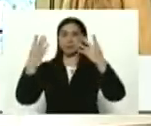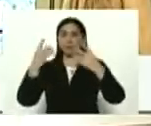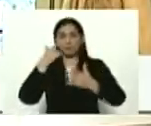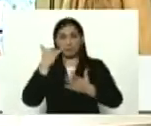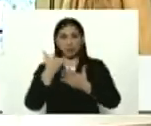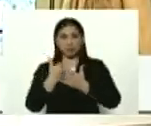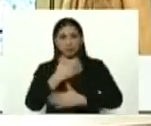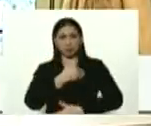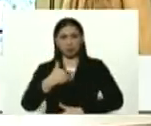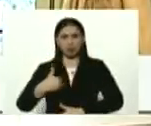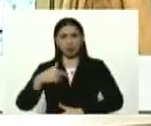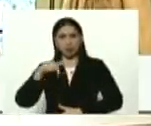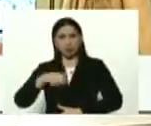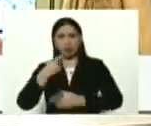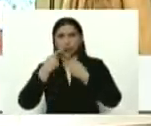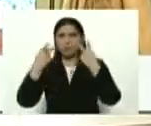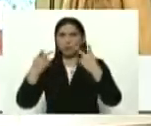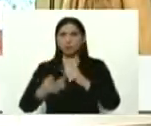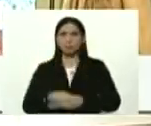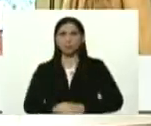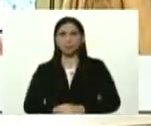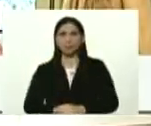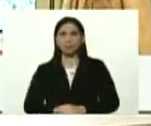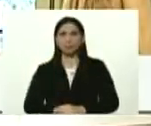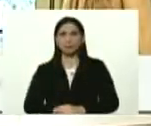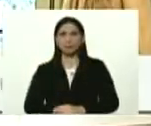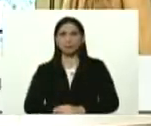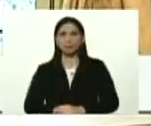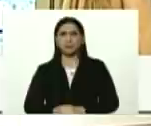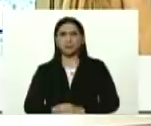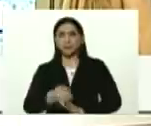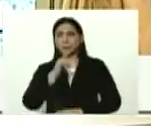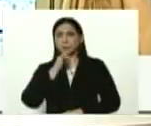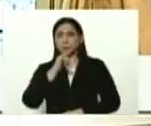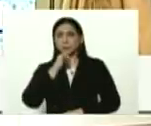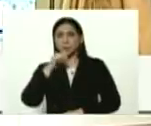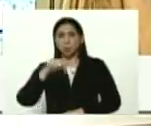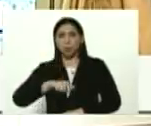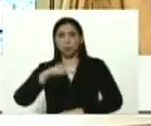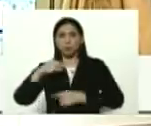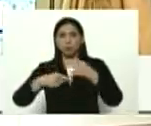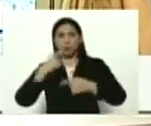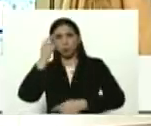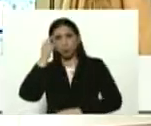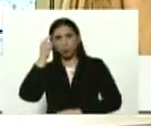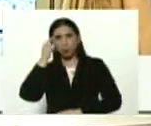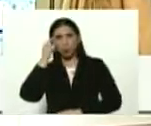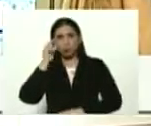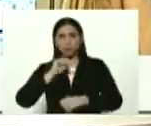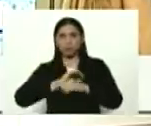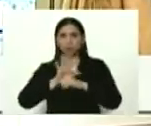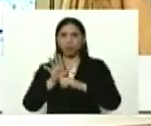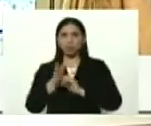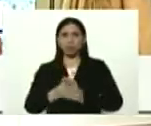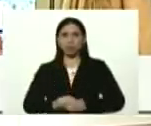yo quería hoy compartir el informe, el reporte diario del